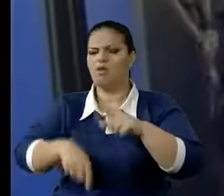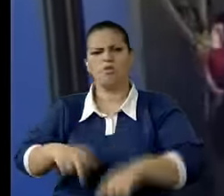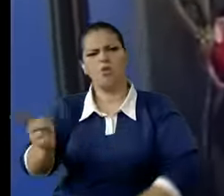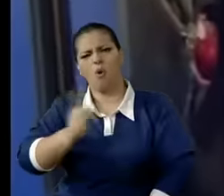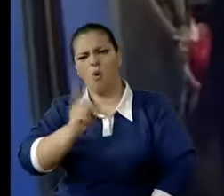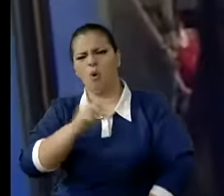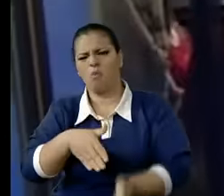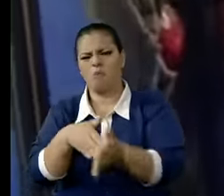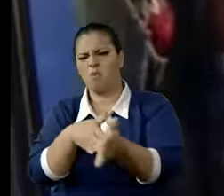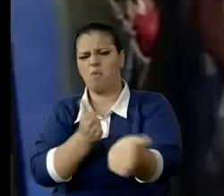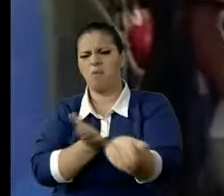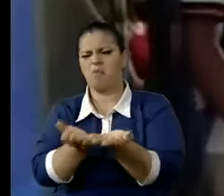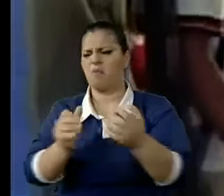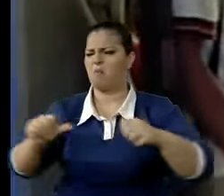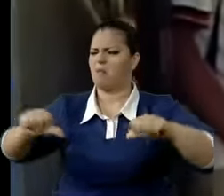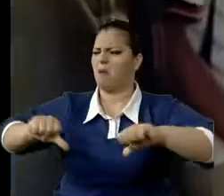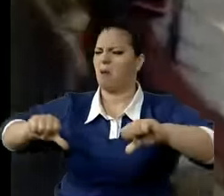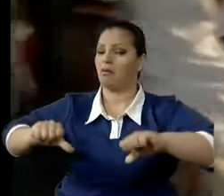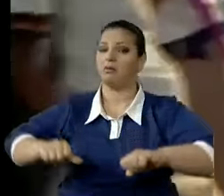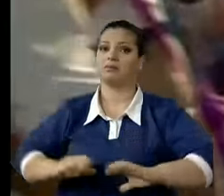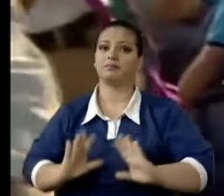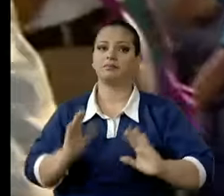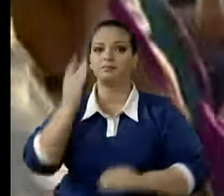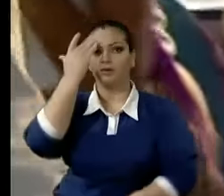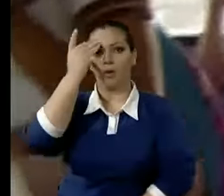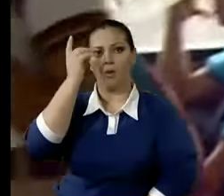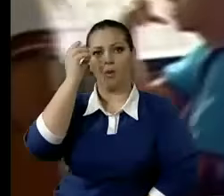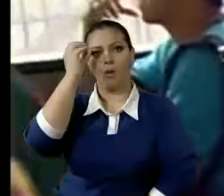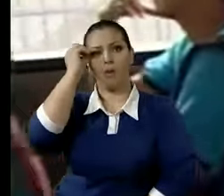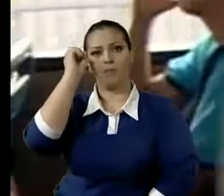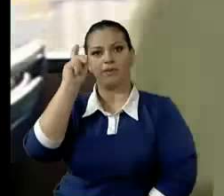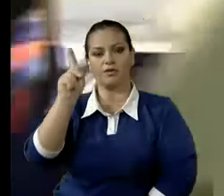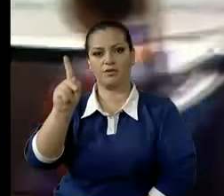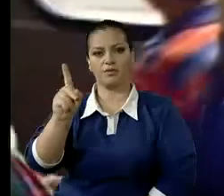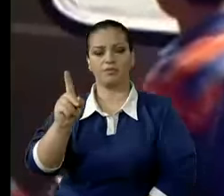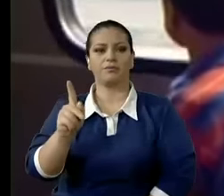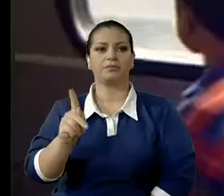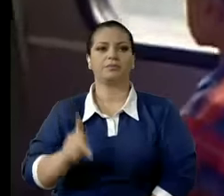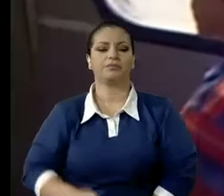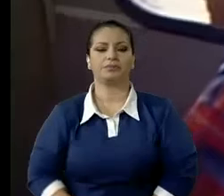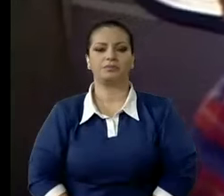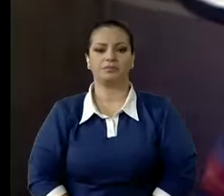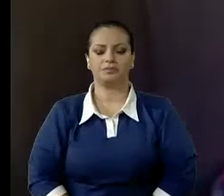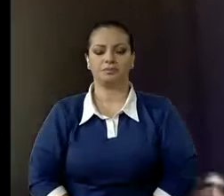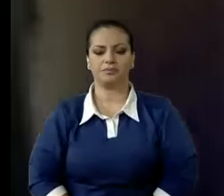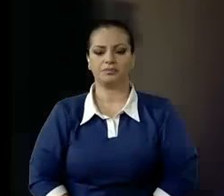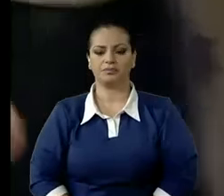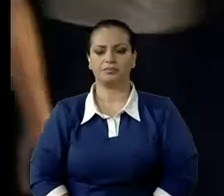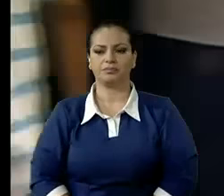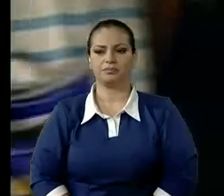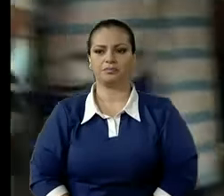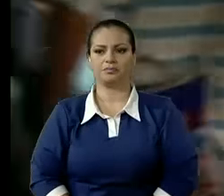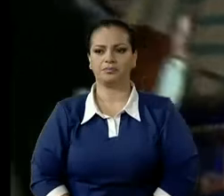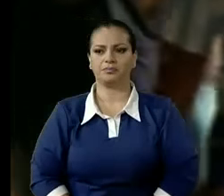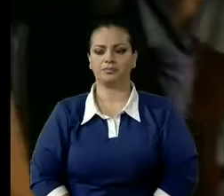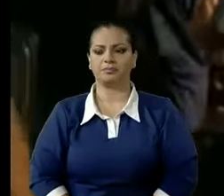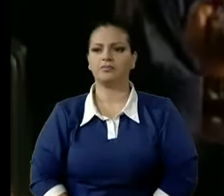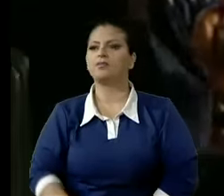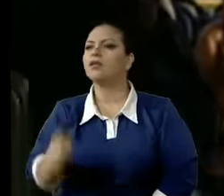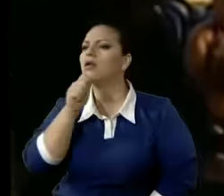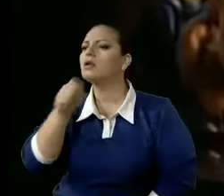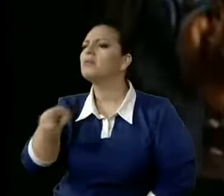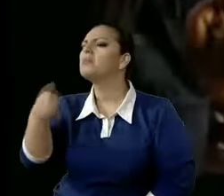de la Metrovía que regirá a partir del 16 del presente mes? Todo aumento ahorita afecta a la situación económica de